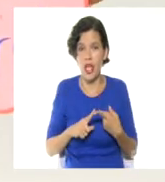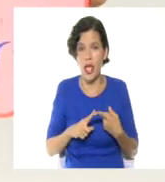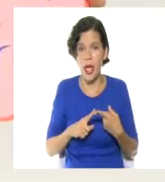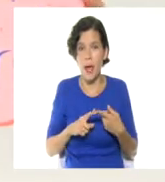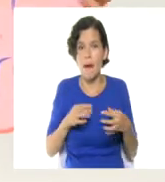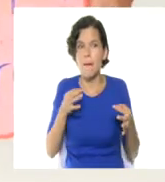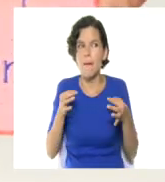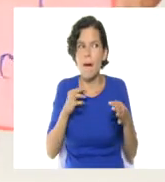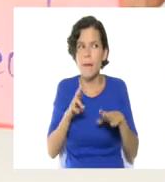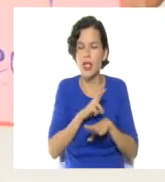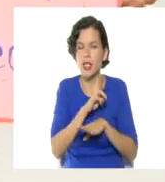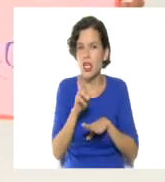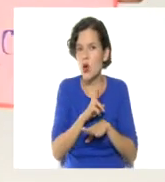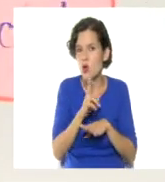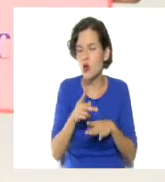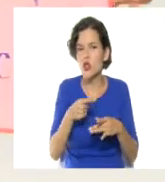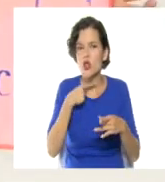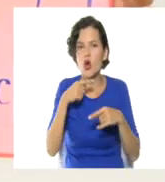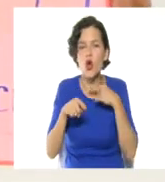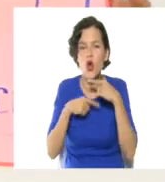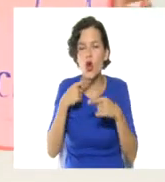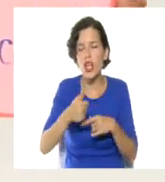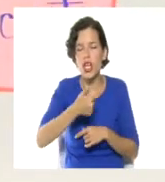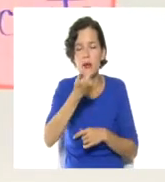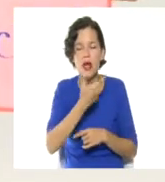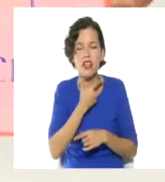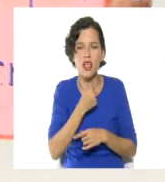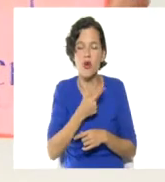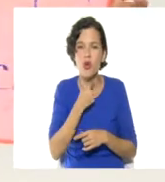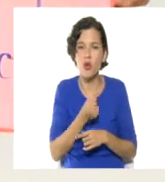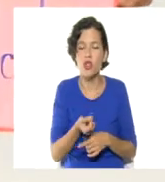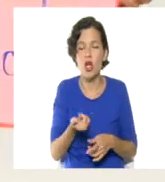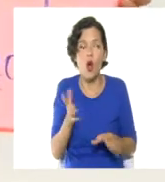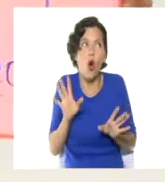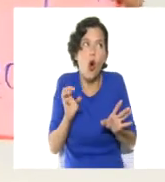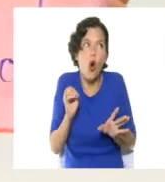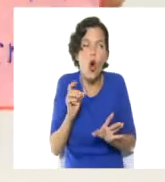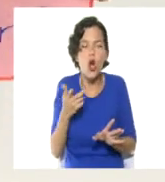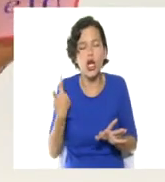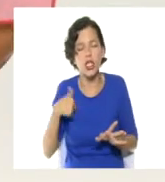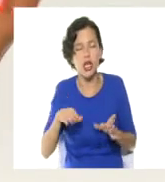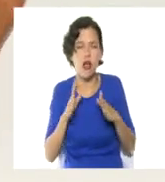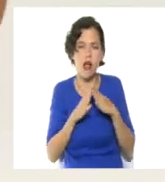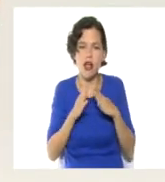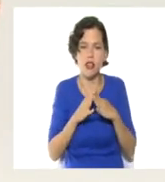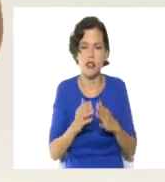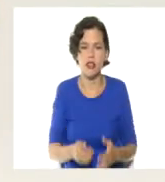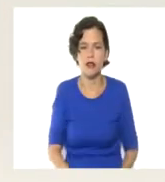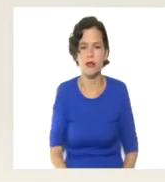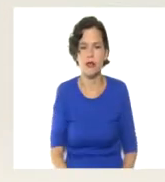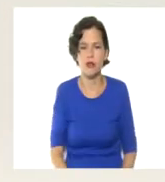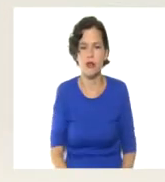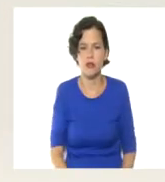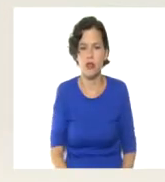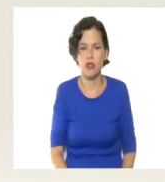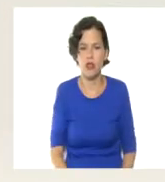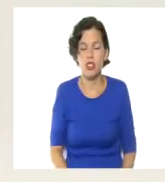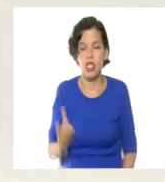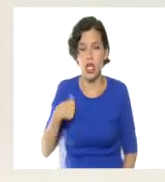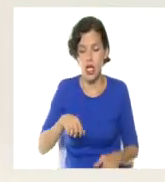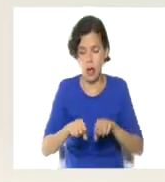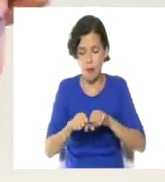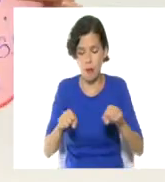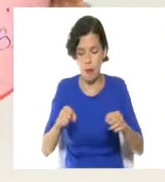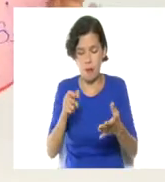de reciclaje, colores de tu preferencia o los que tengas en el hogar. Si tienes